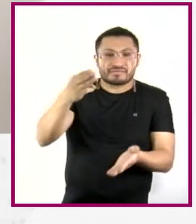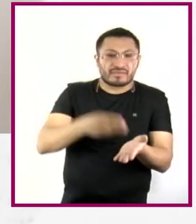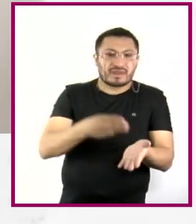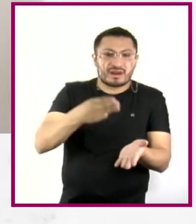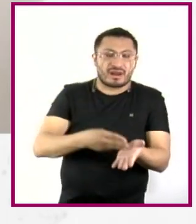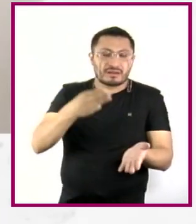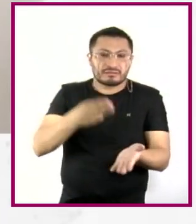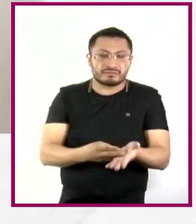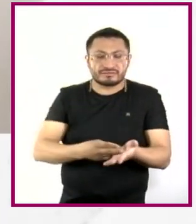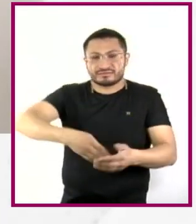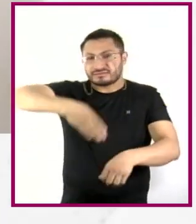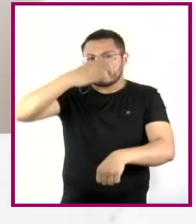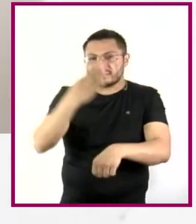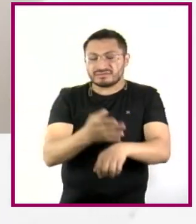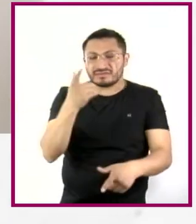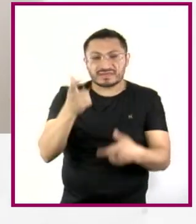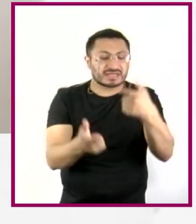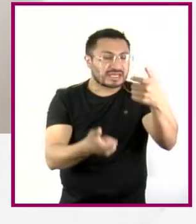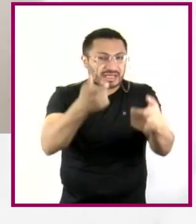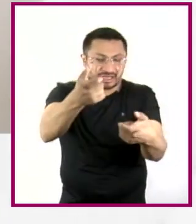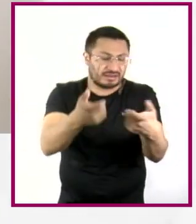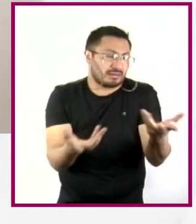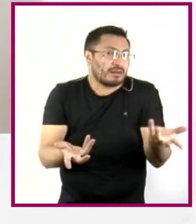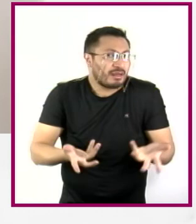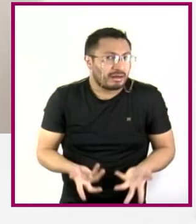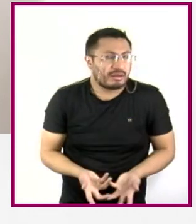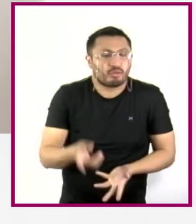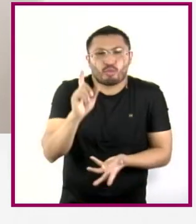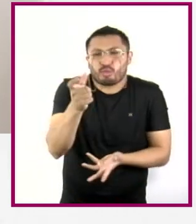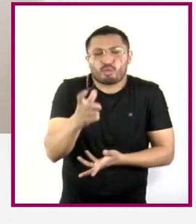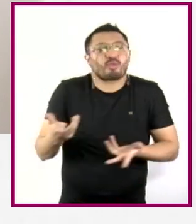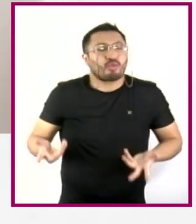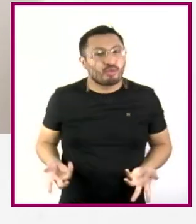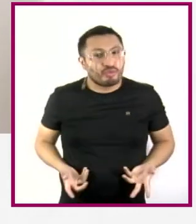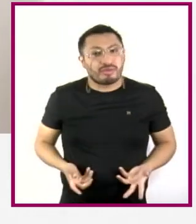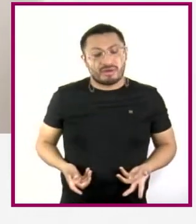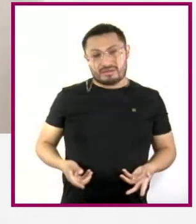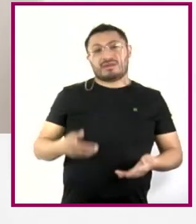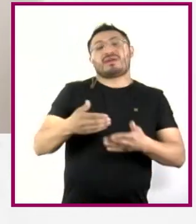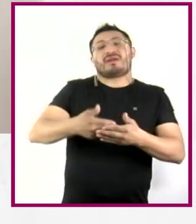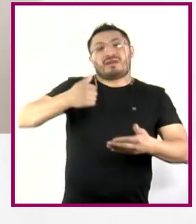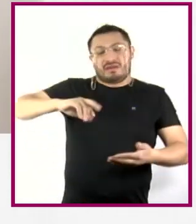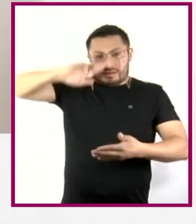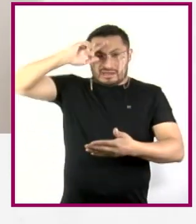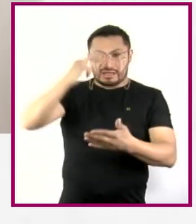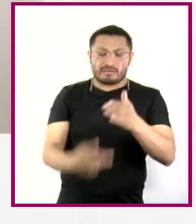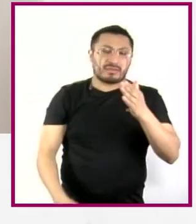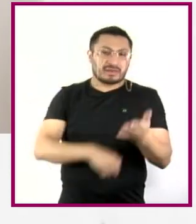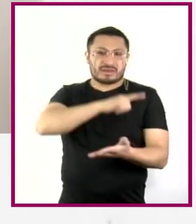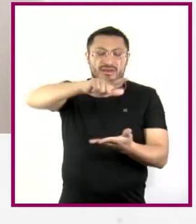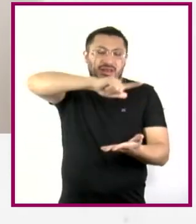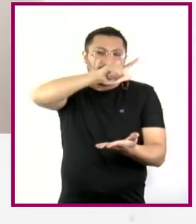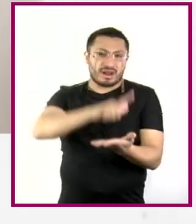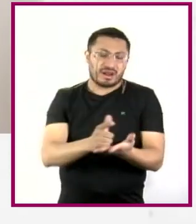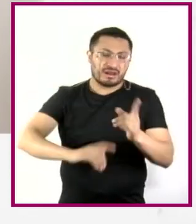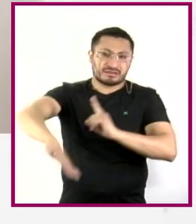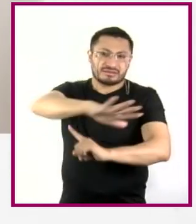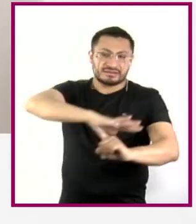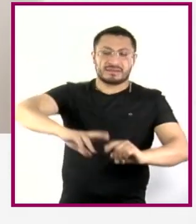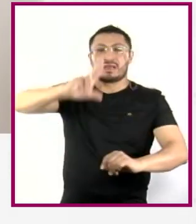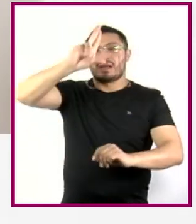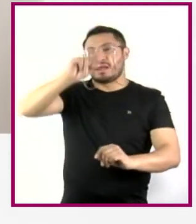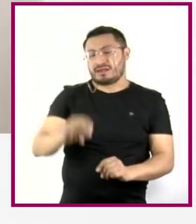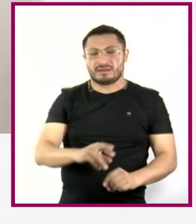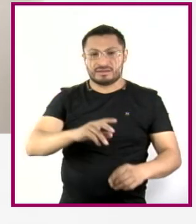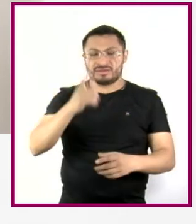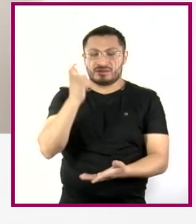las sanciones económicas, una vez que habían incumplido la legislación ambiental, que invertir en